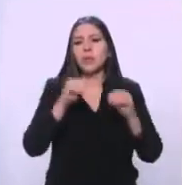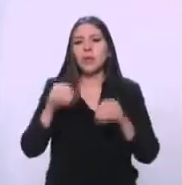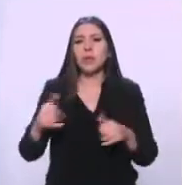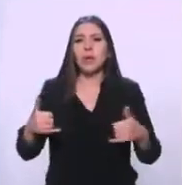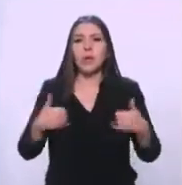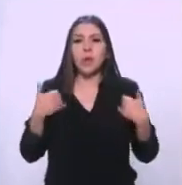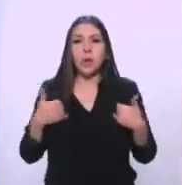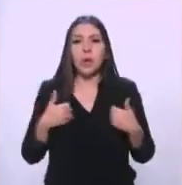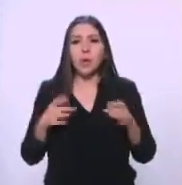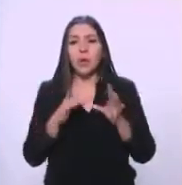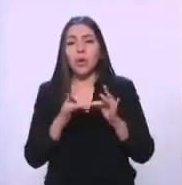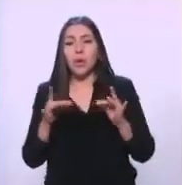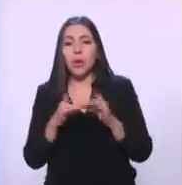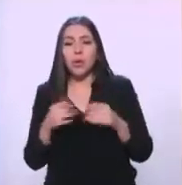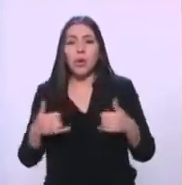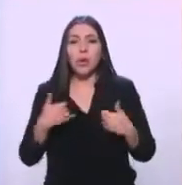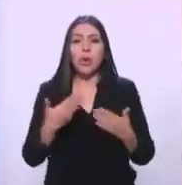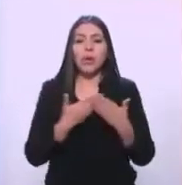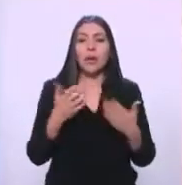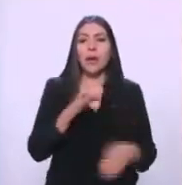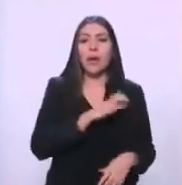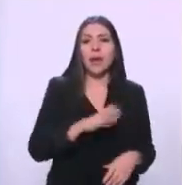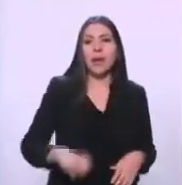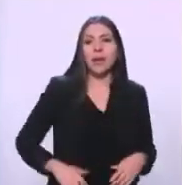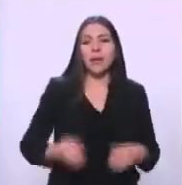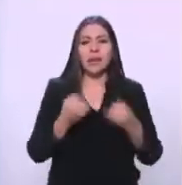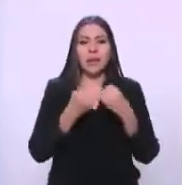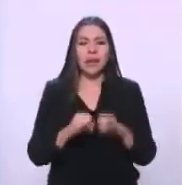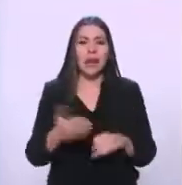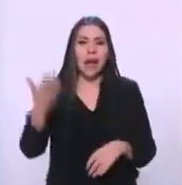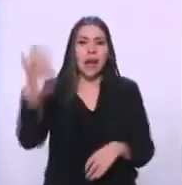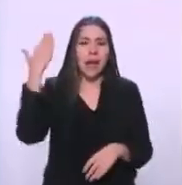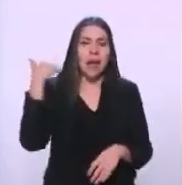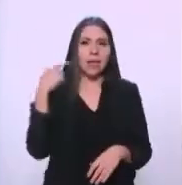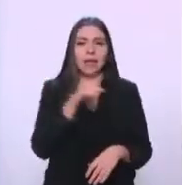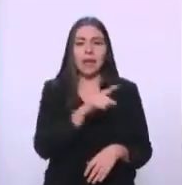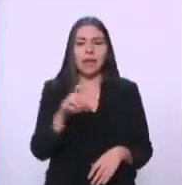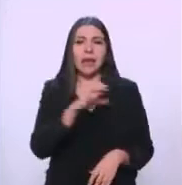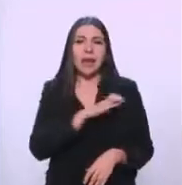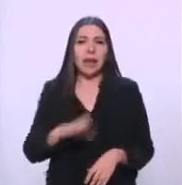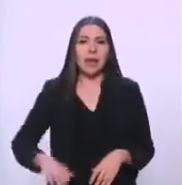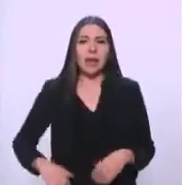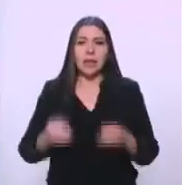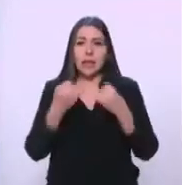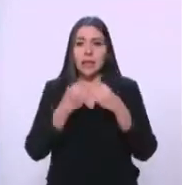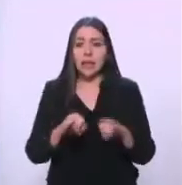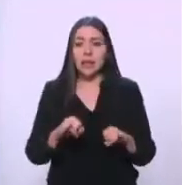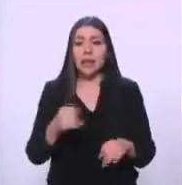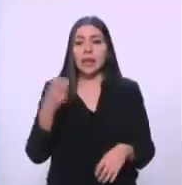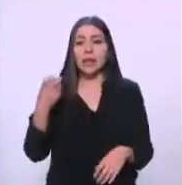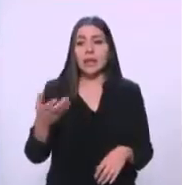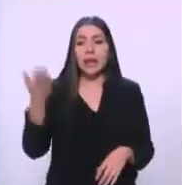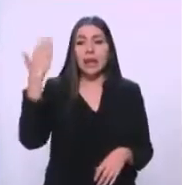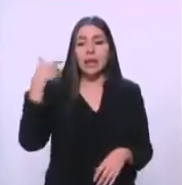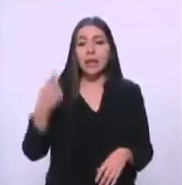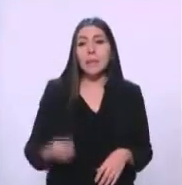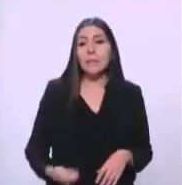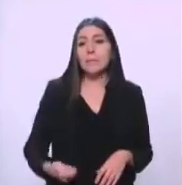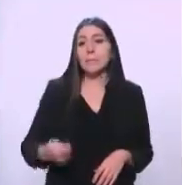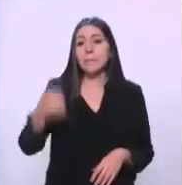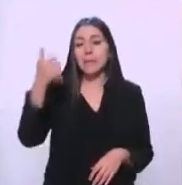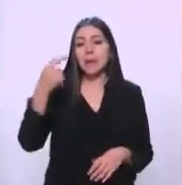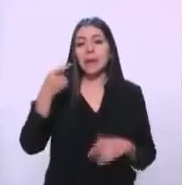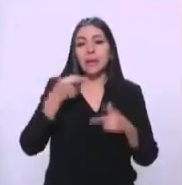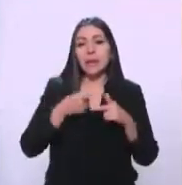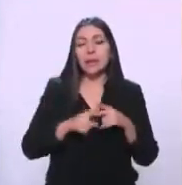a hablarte de que hay una candidatura independiente. En ese momento, pues las candidaturas independientes fue la primera vez que se pudieron utilizar en un